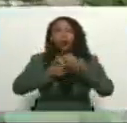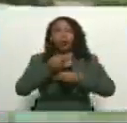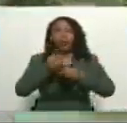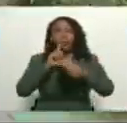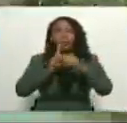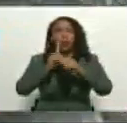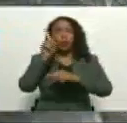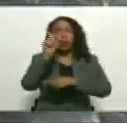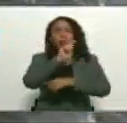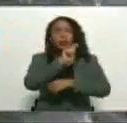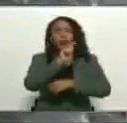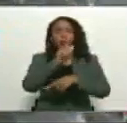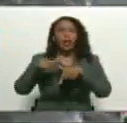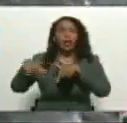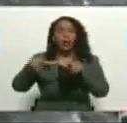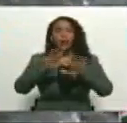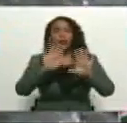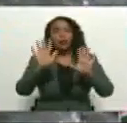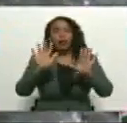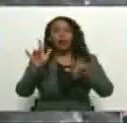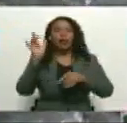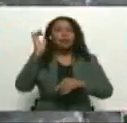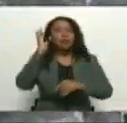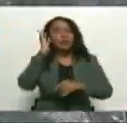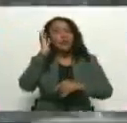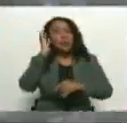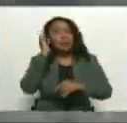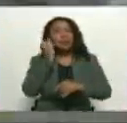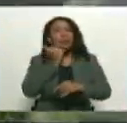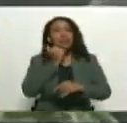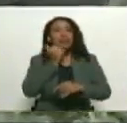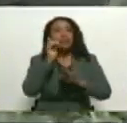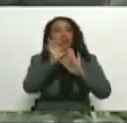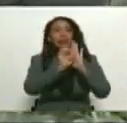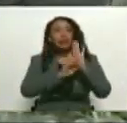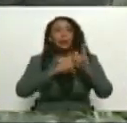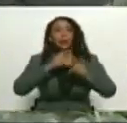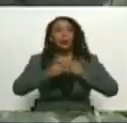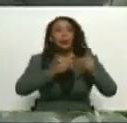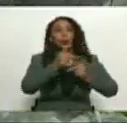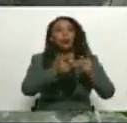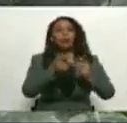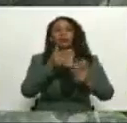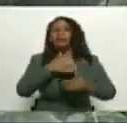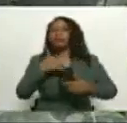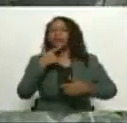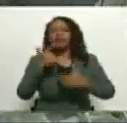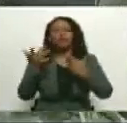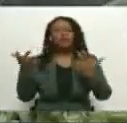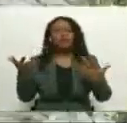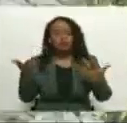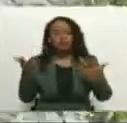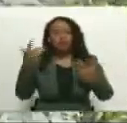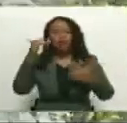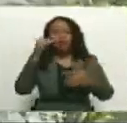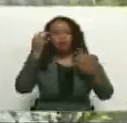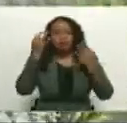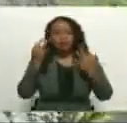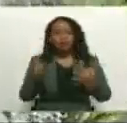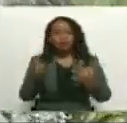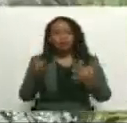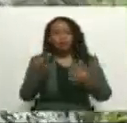mes en una de las estaciones y ya es una hembra casi en etapa de reproducción. ¿Qué quiere decir esto? Que se está asegurando